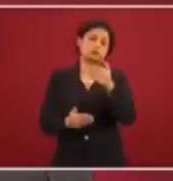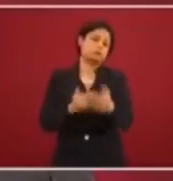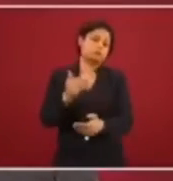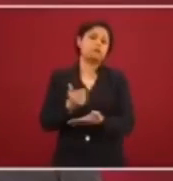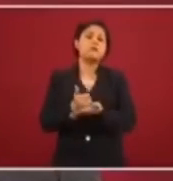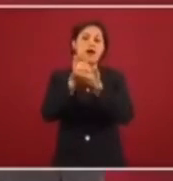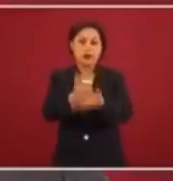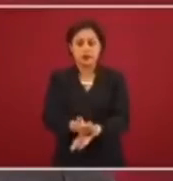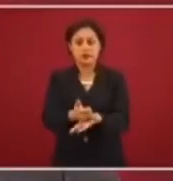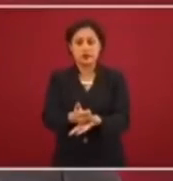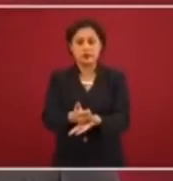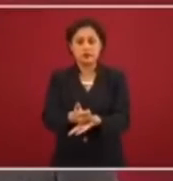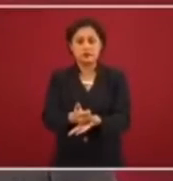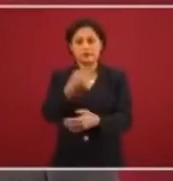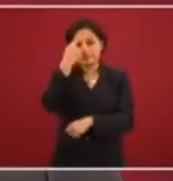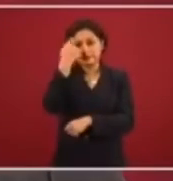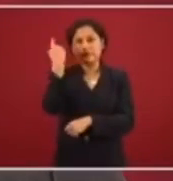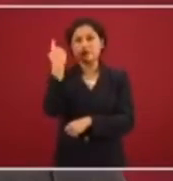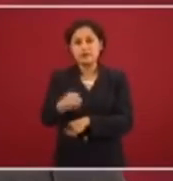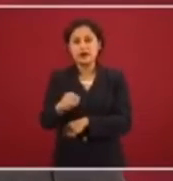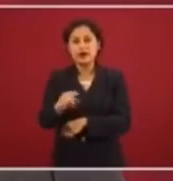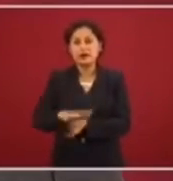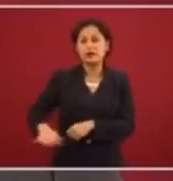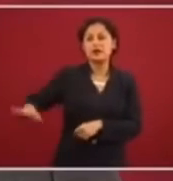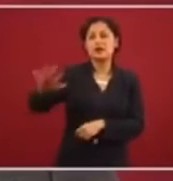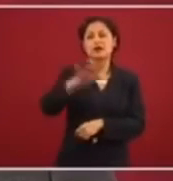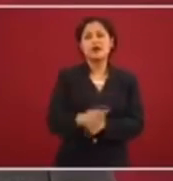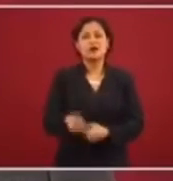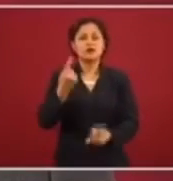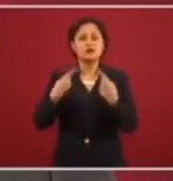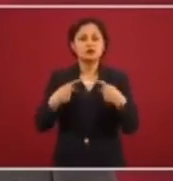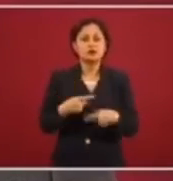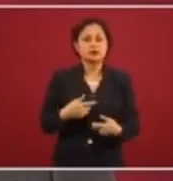se aminorara el ansia